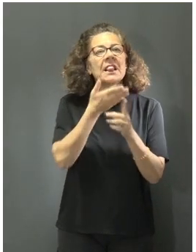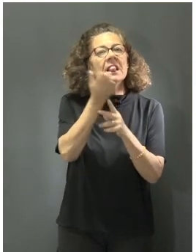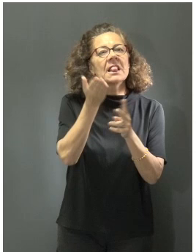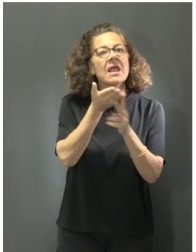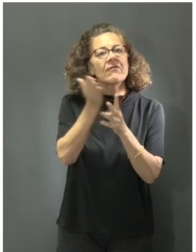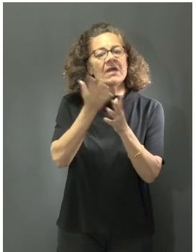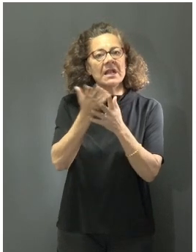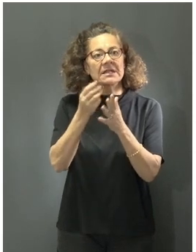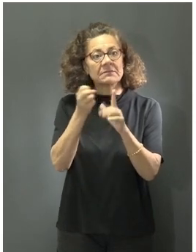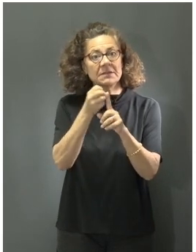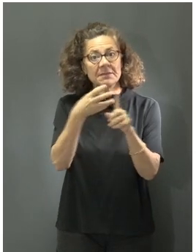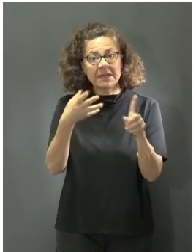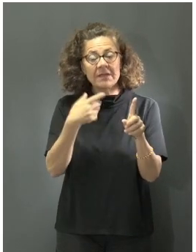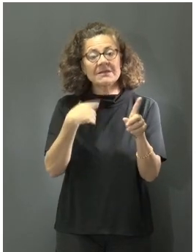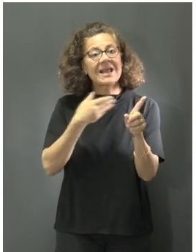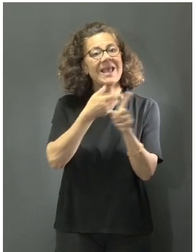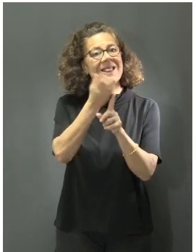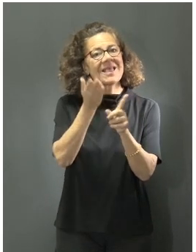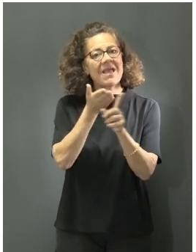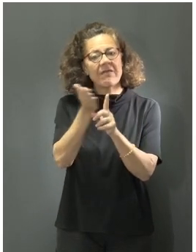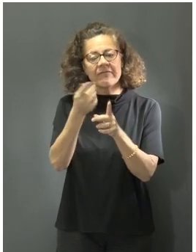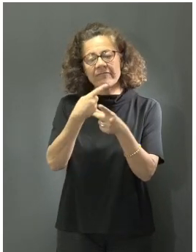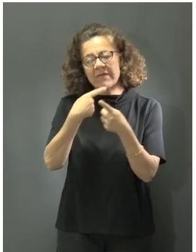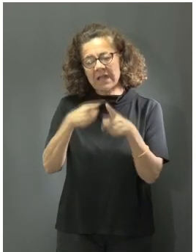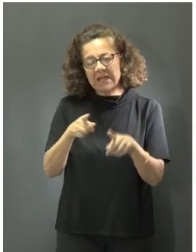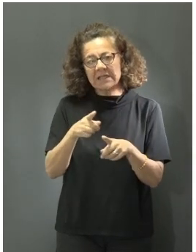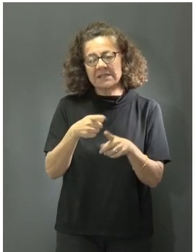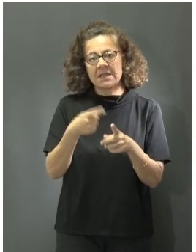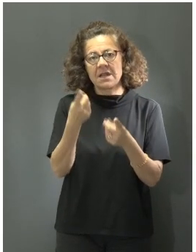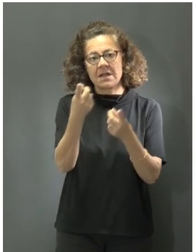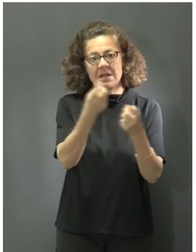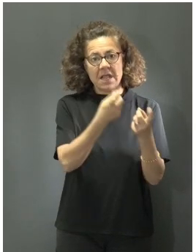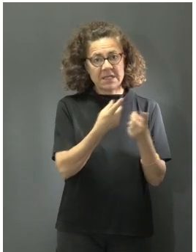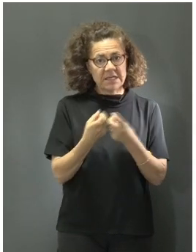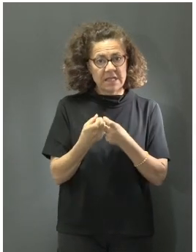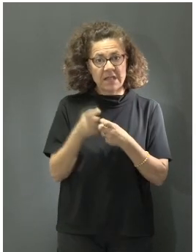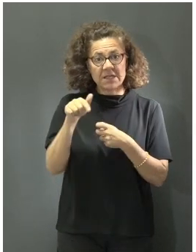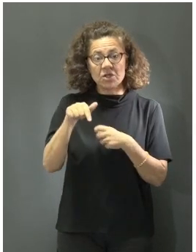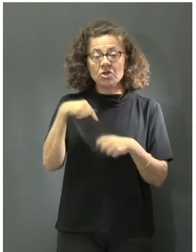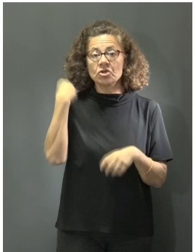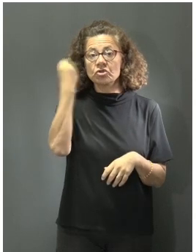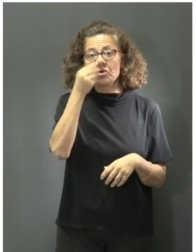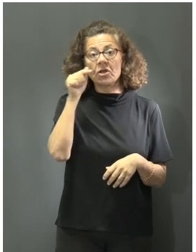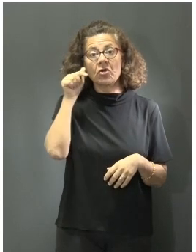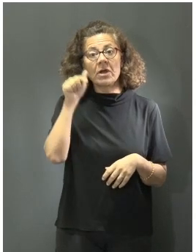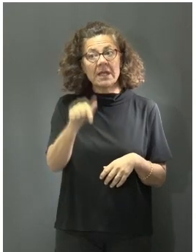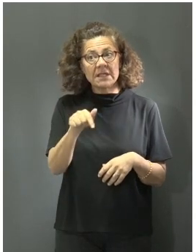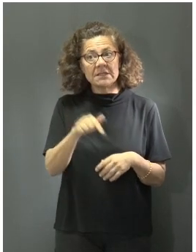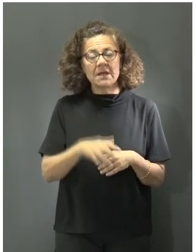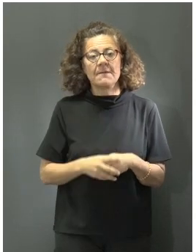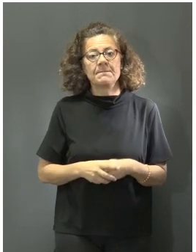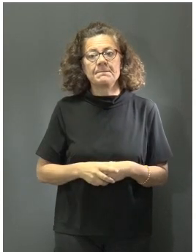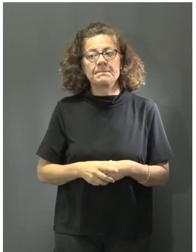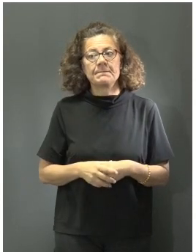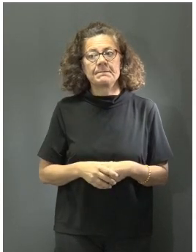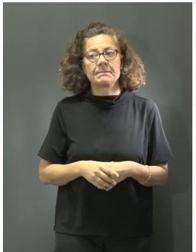distintas perspectivas y distintas necesidades, ¿no? Y creo que esa es una...